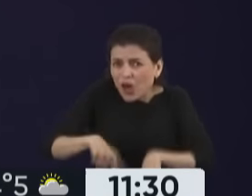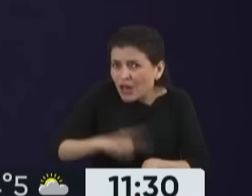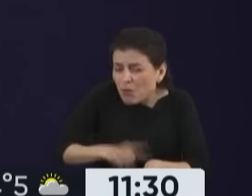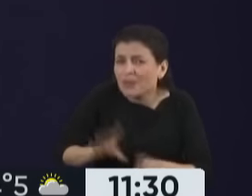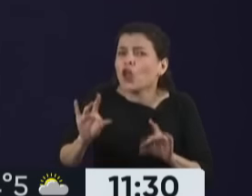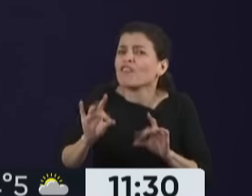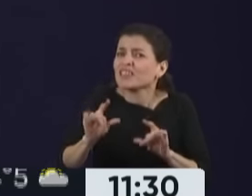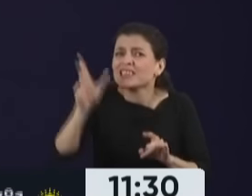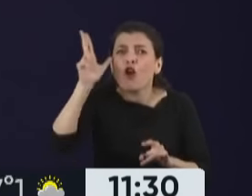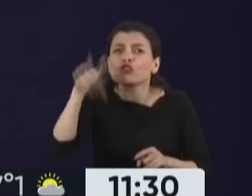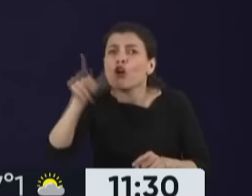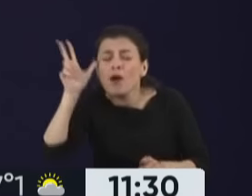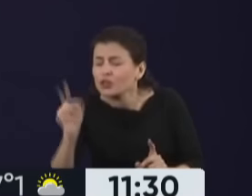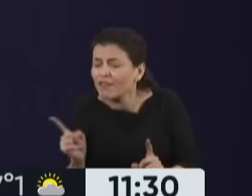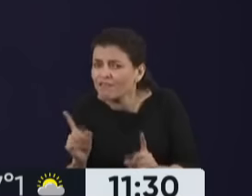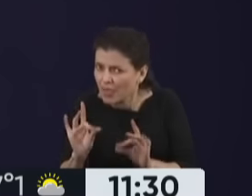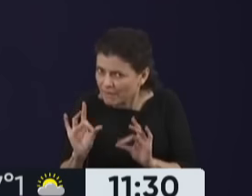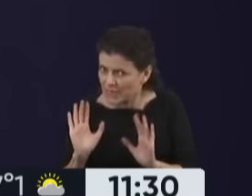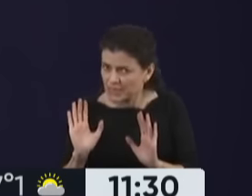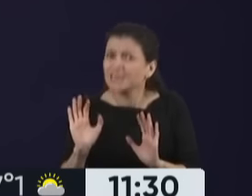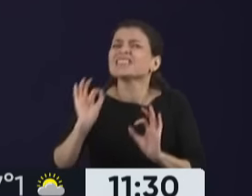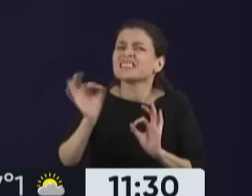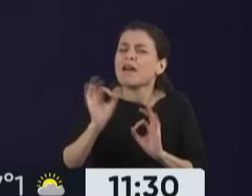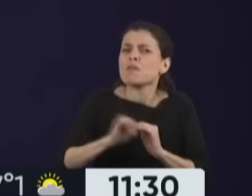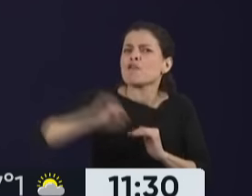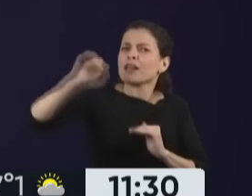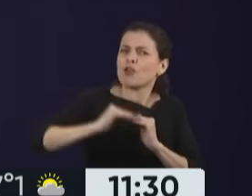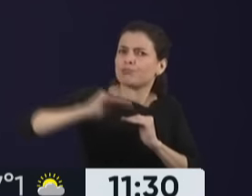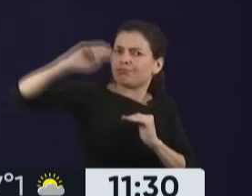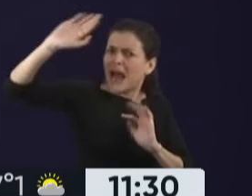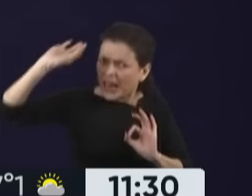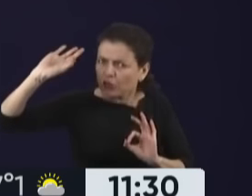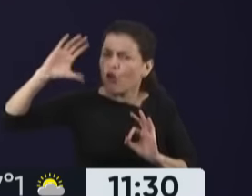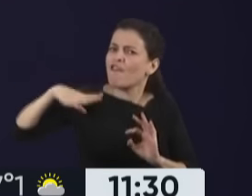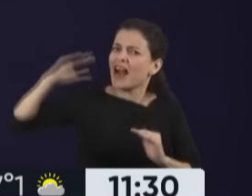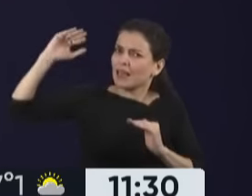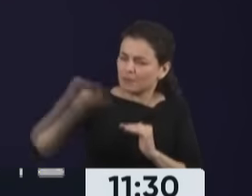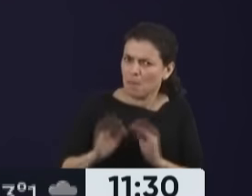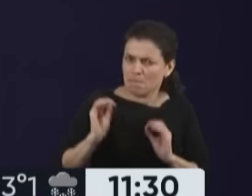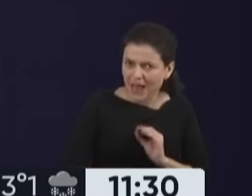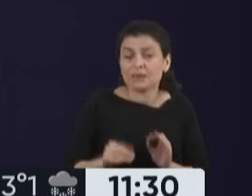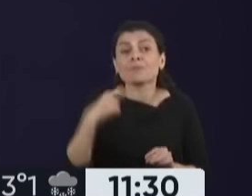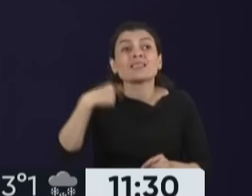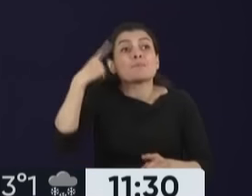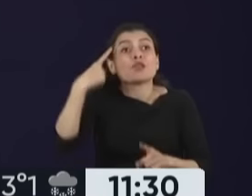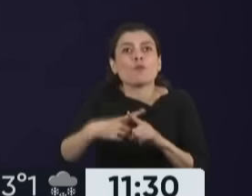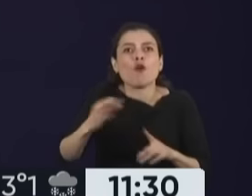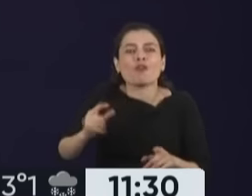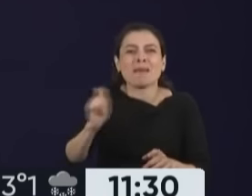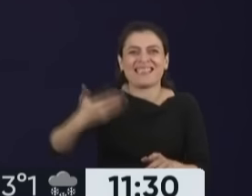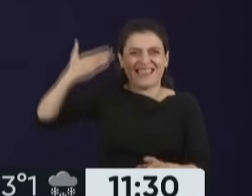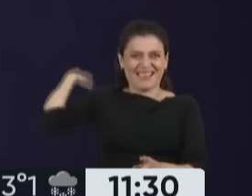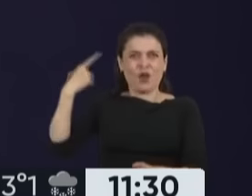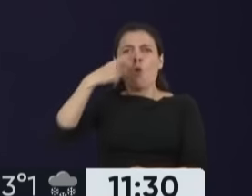complejos, con una acumulada elevadísima y con, bueno, ni hablar si me voy para atrás y agarro, qué sé yo, los últimos